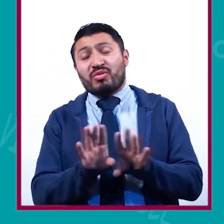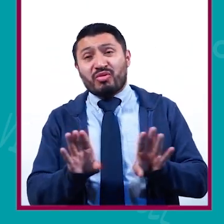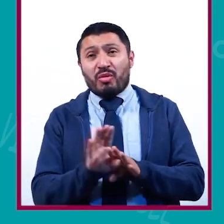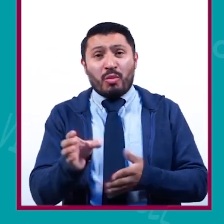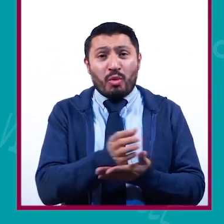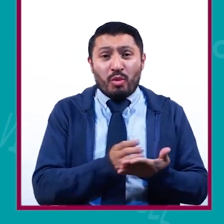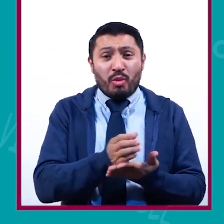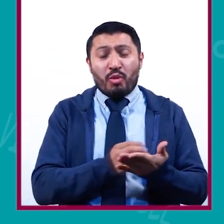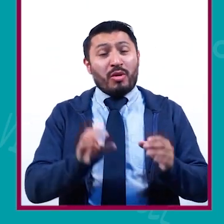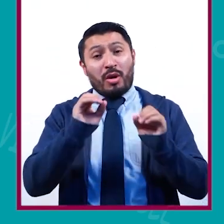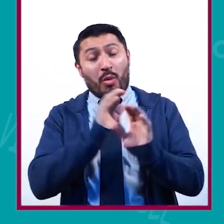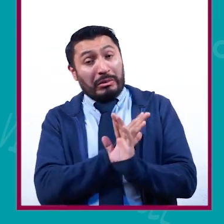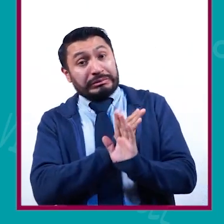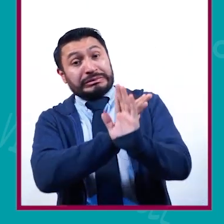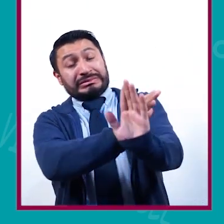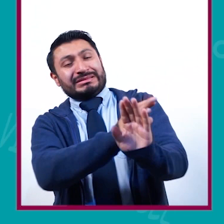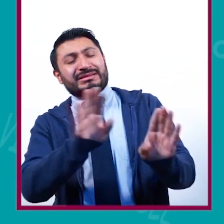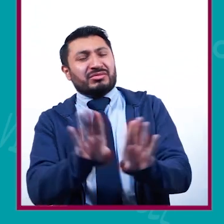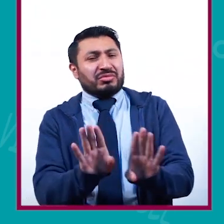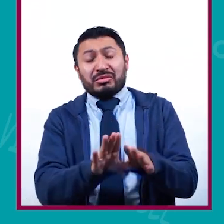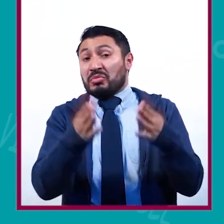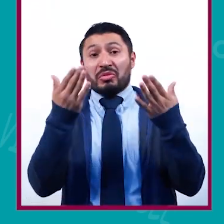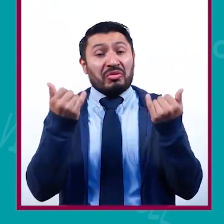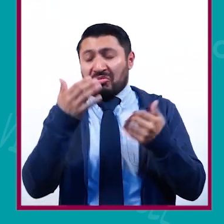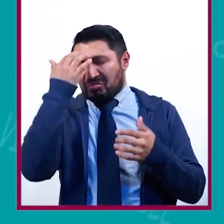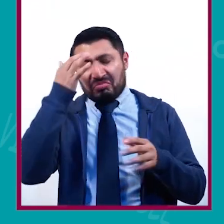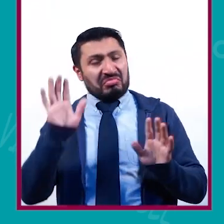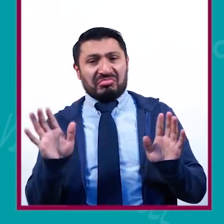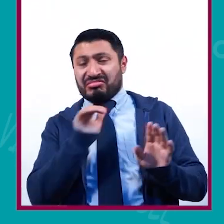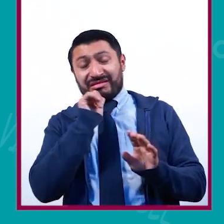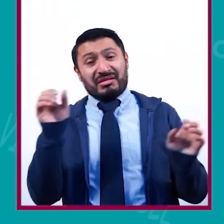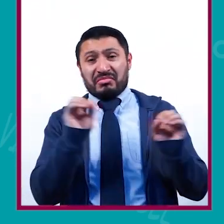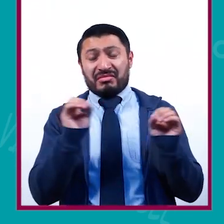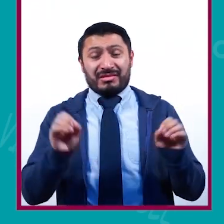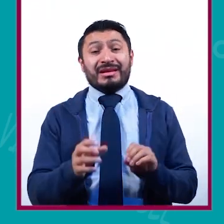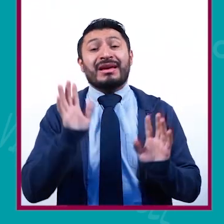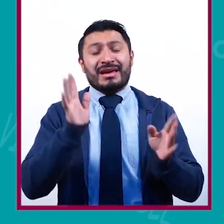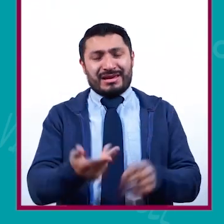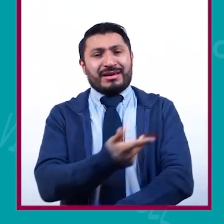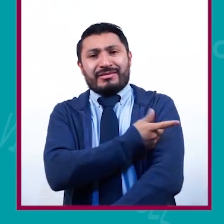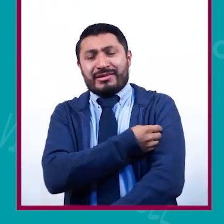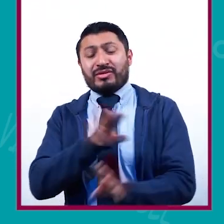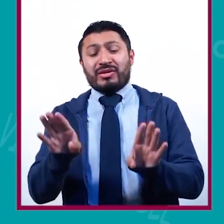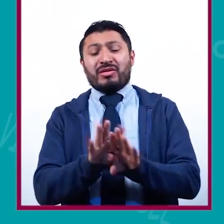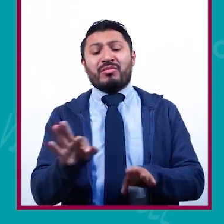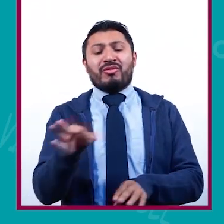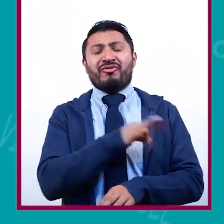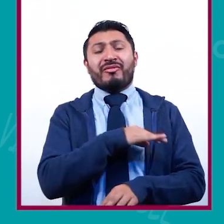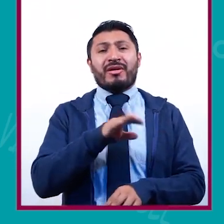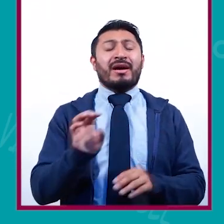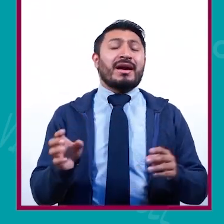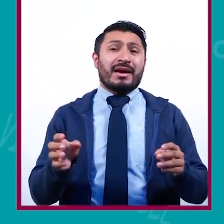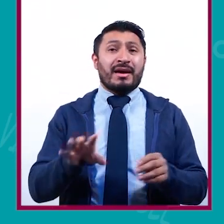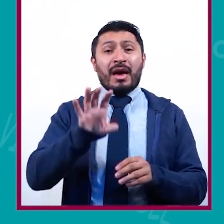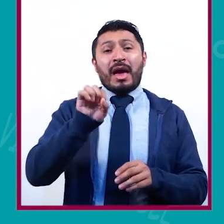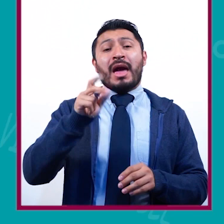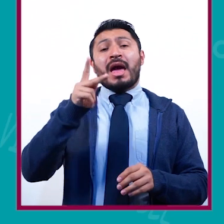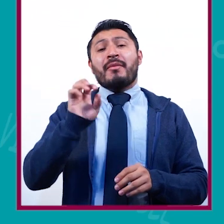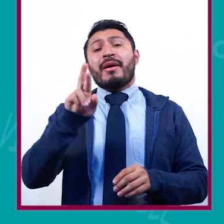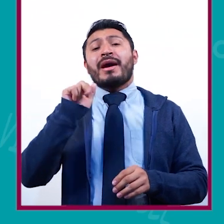de cómo prevenirla, entonces el ya tener una vacuna es una esperanza, ¿no? De